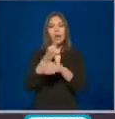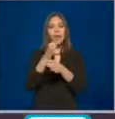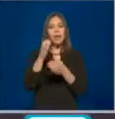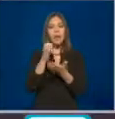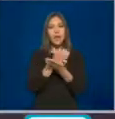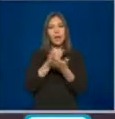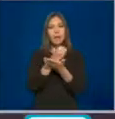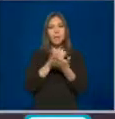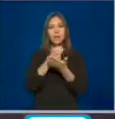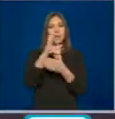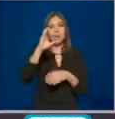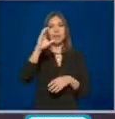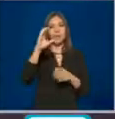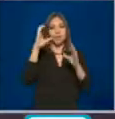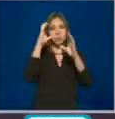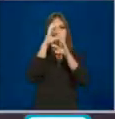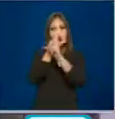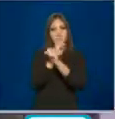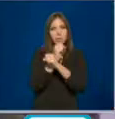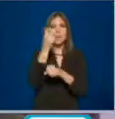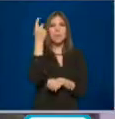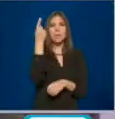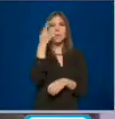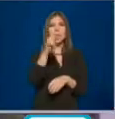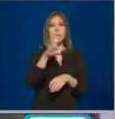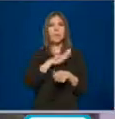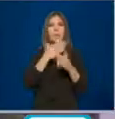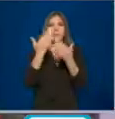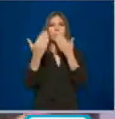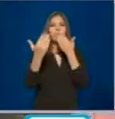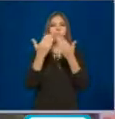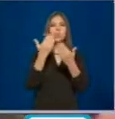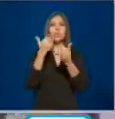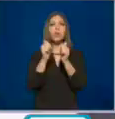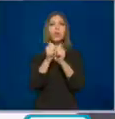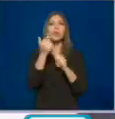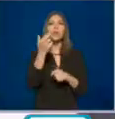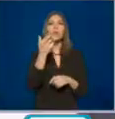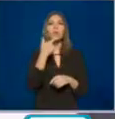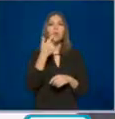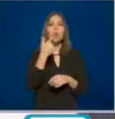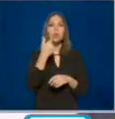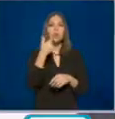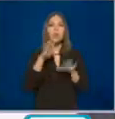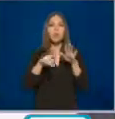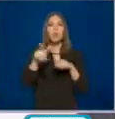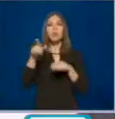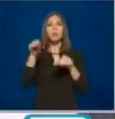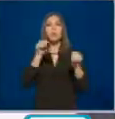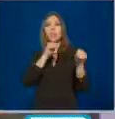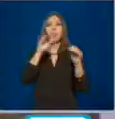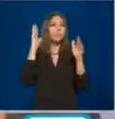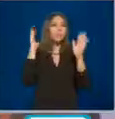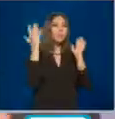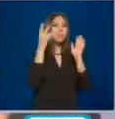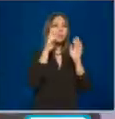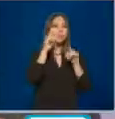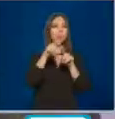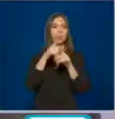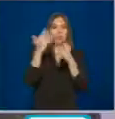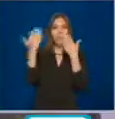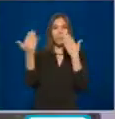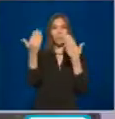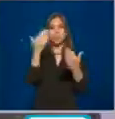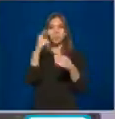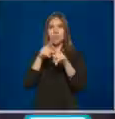un castaño oscuro, pero tiene reflejos rojizos. Entonces, de repente te estás moviendo y se ve el cabello como violeta. qué